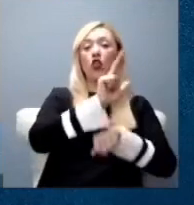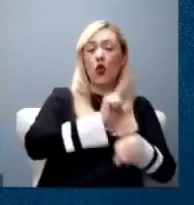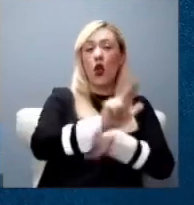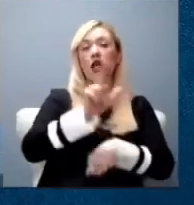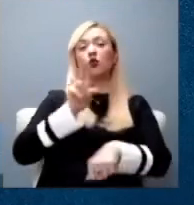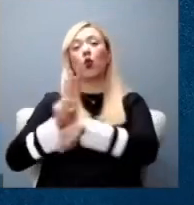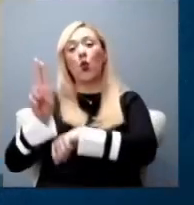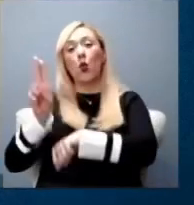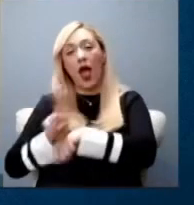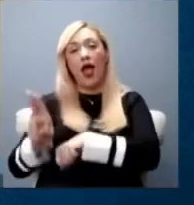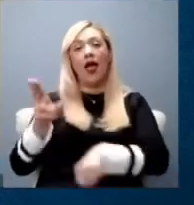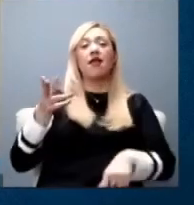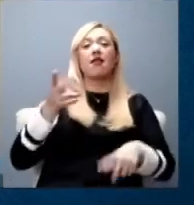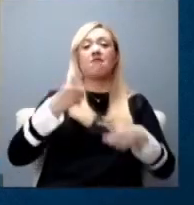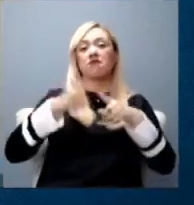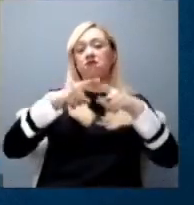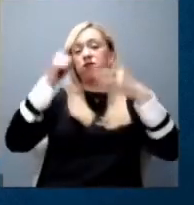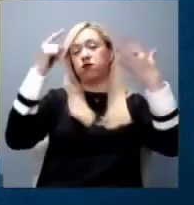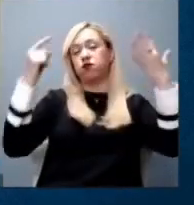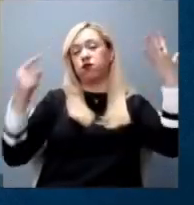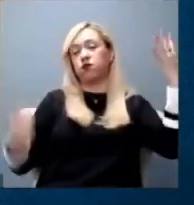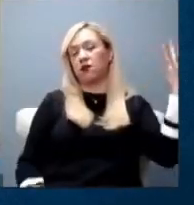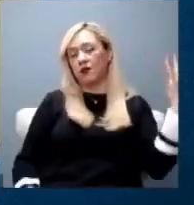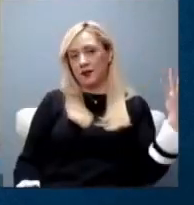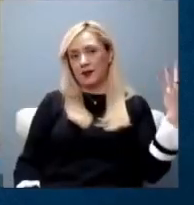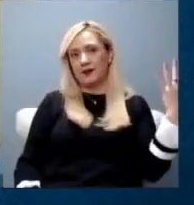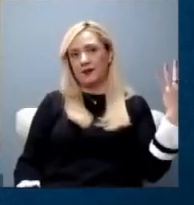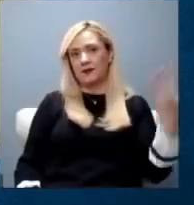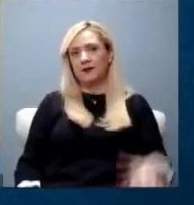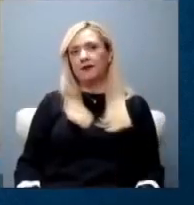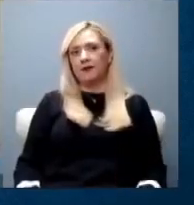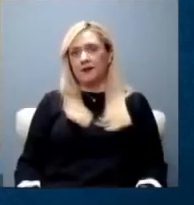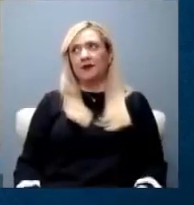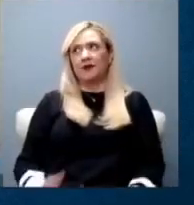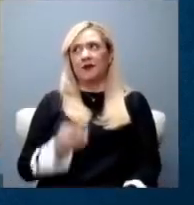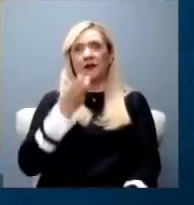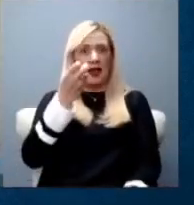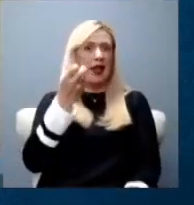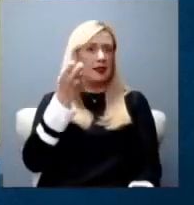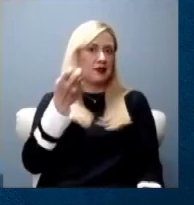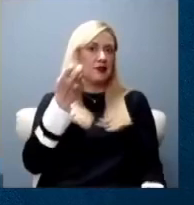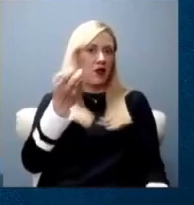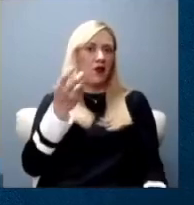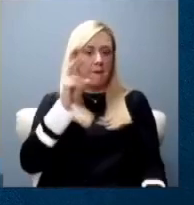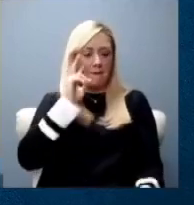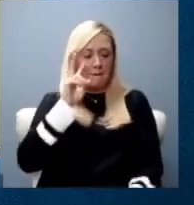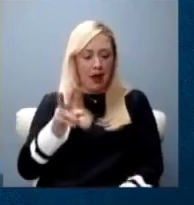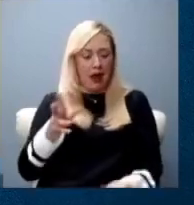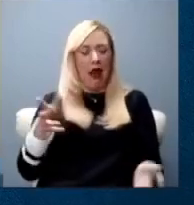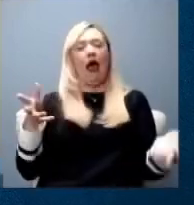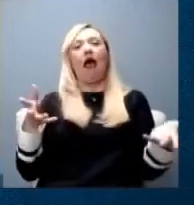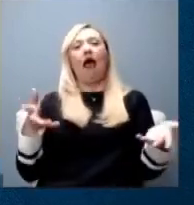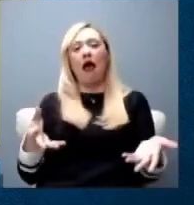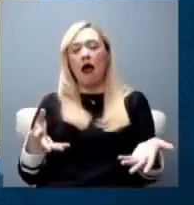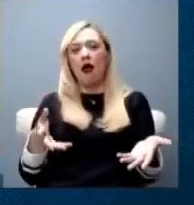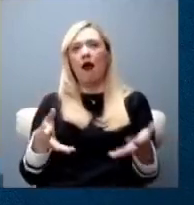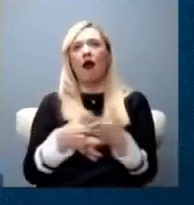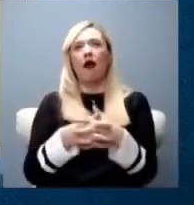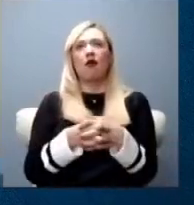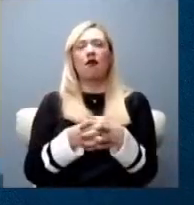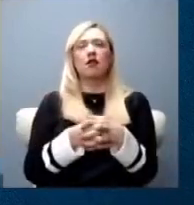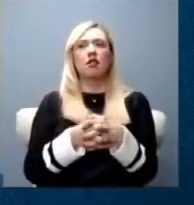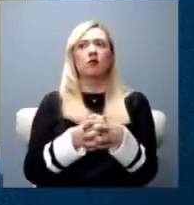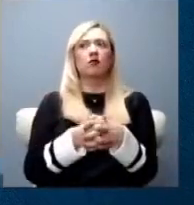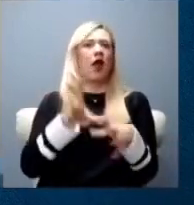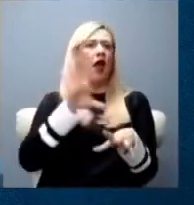y el resto de estados que no mencioné en los anteriores. Y teniendo en cuenta esto,